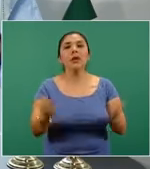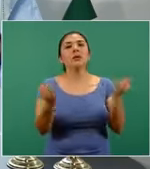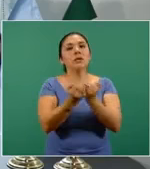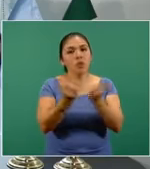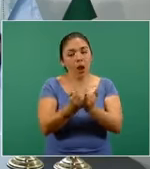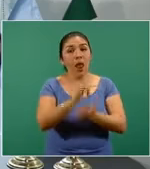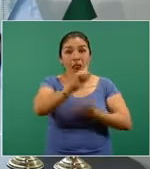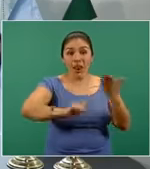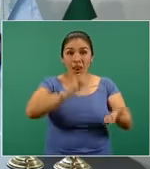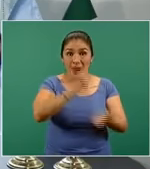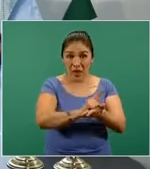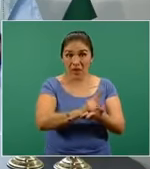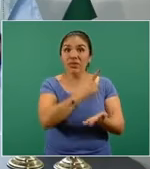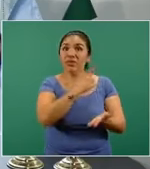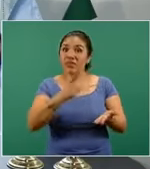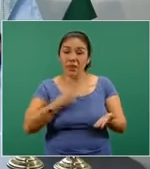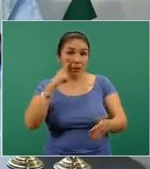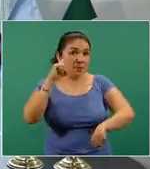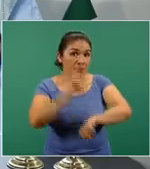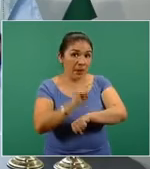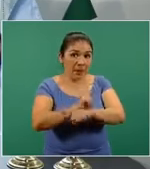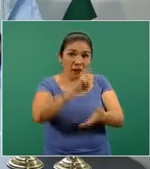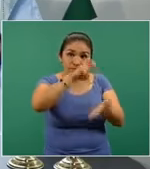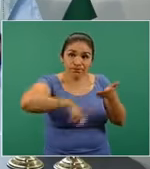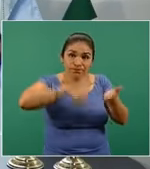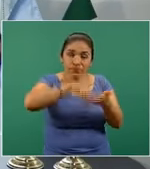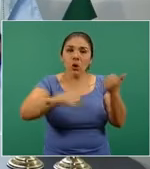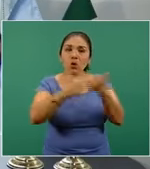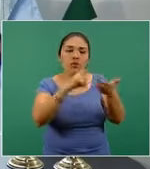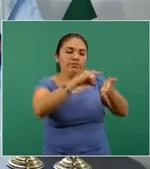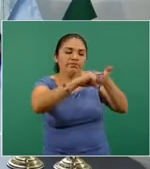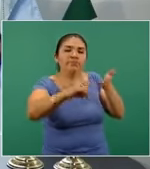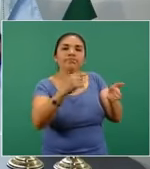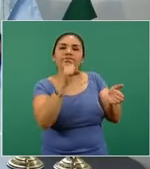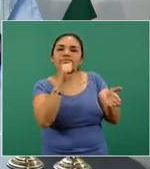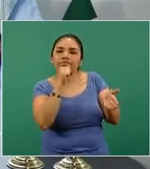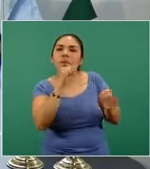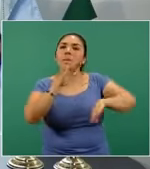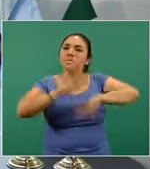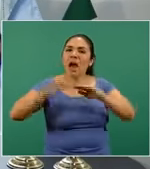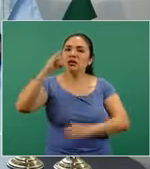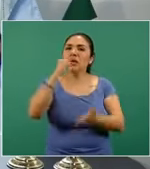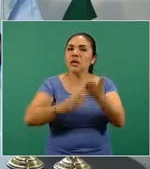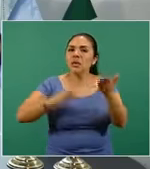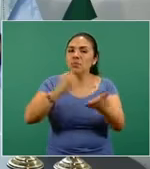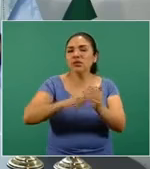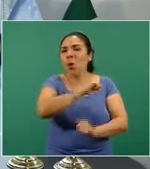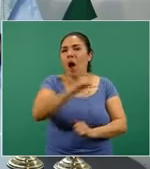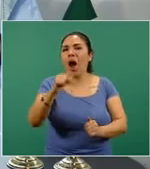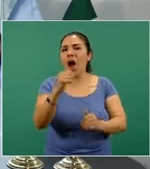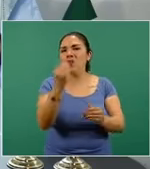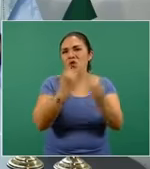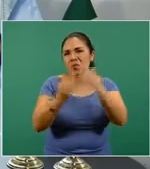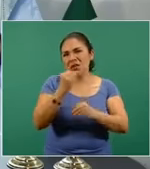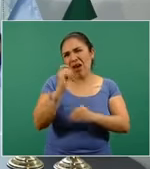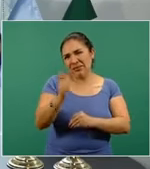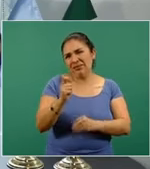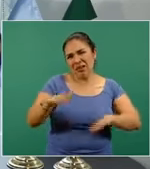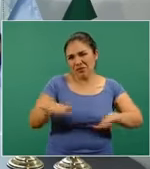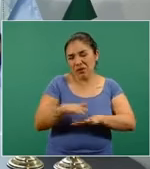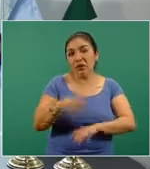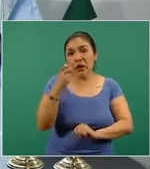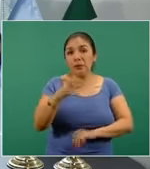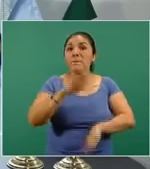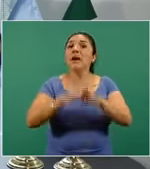la legislación, la regulación, el etiquetado frontal, el aumento de los impuestos a la comida chatarra, es muy importante